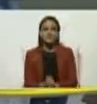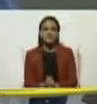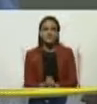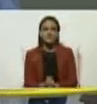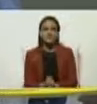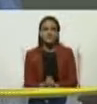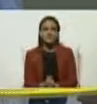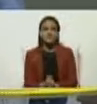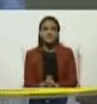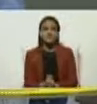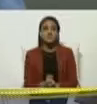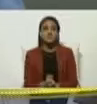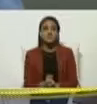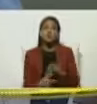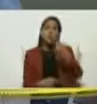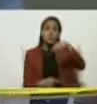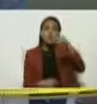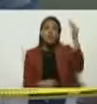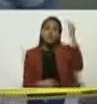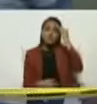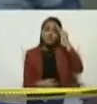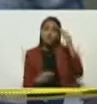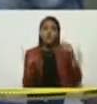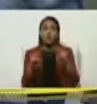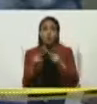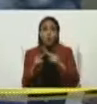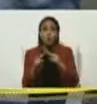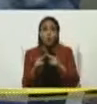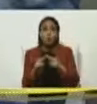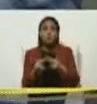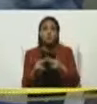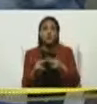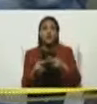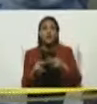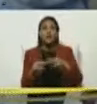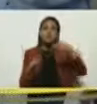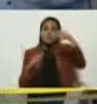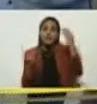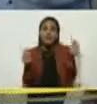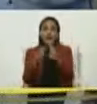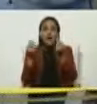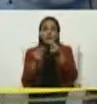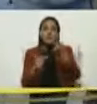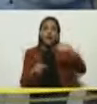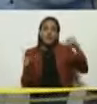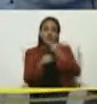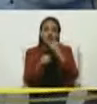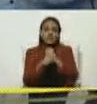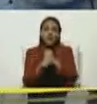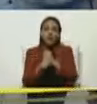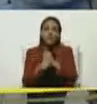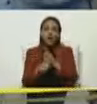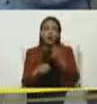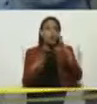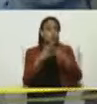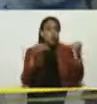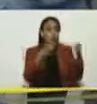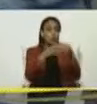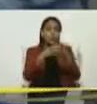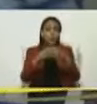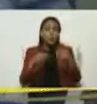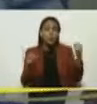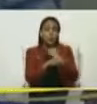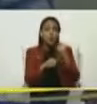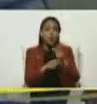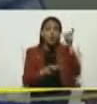Y ustedes saben la calidad que hicieron estos muchachos. Allá está el equipo de artistas del